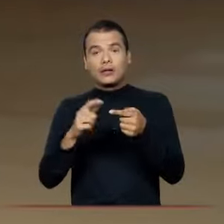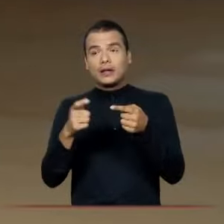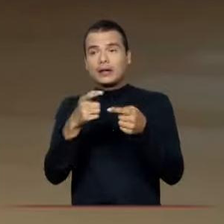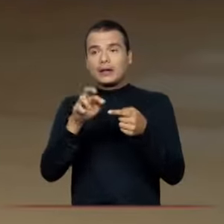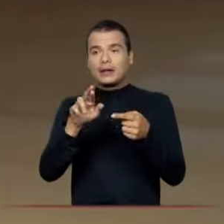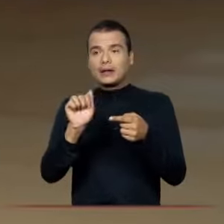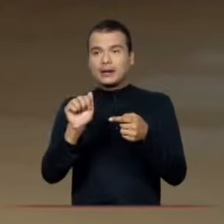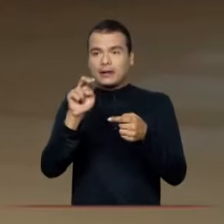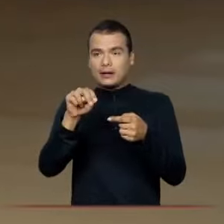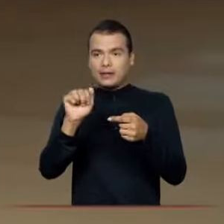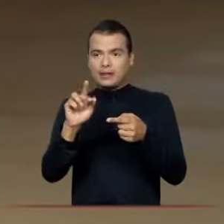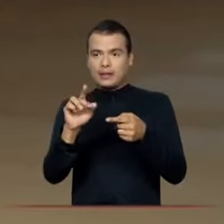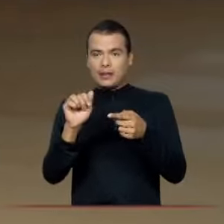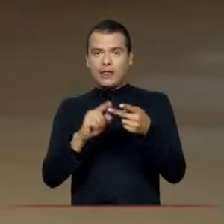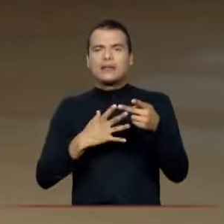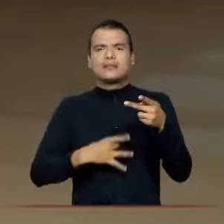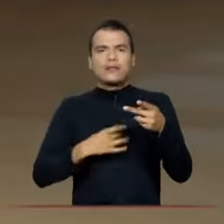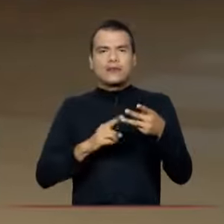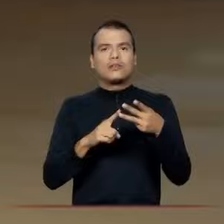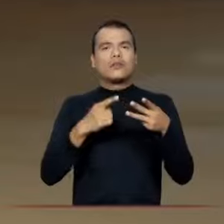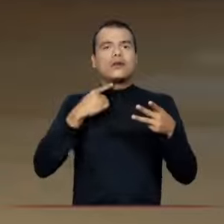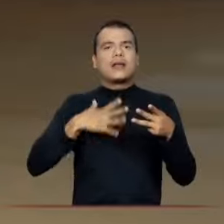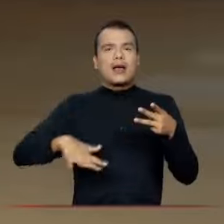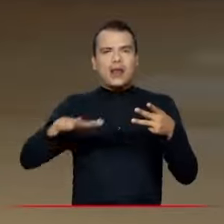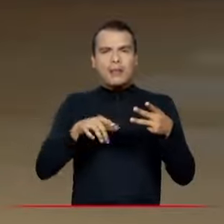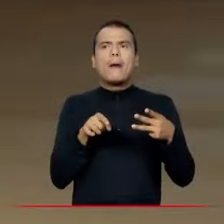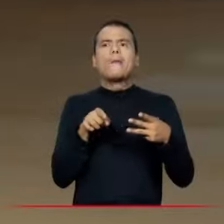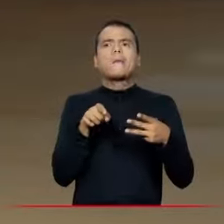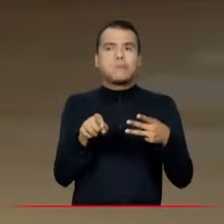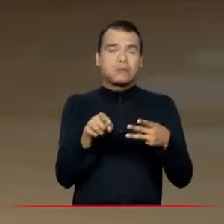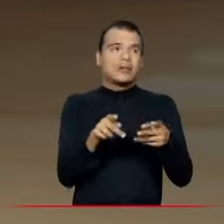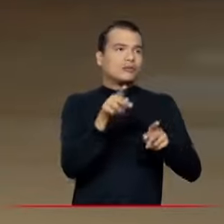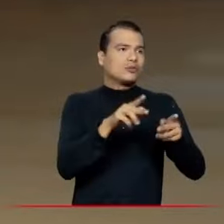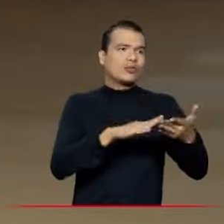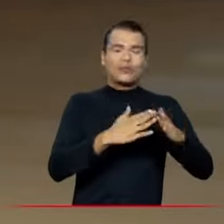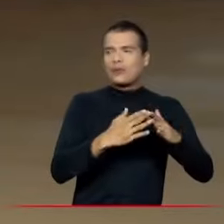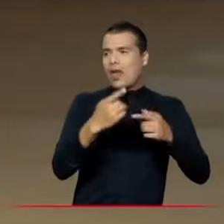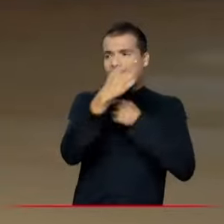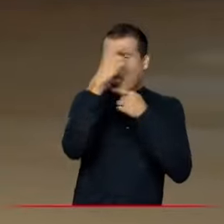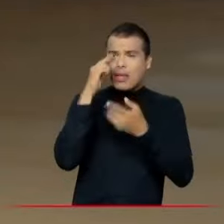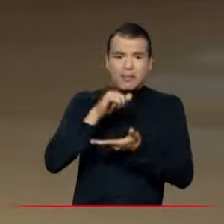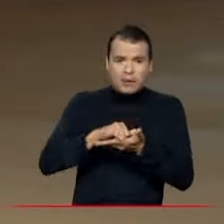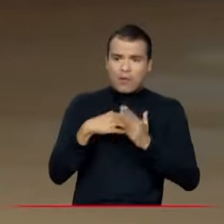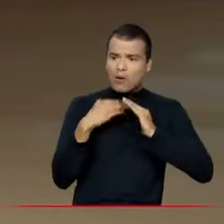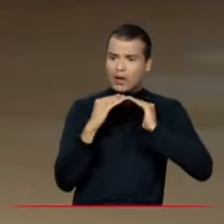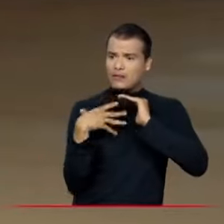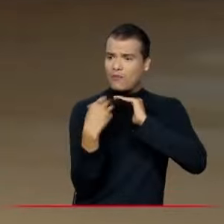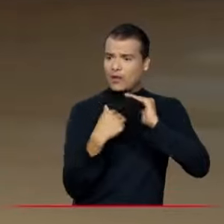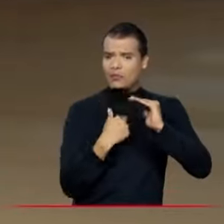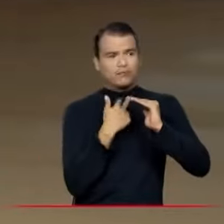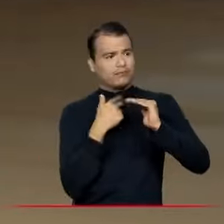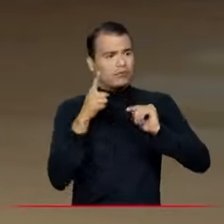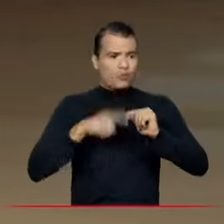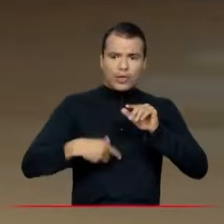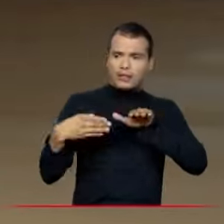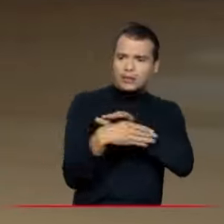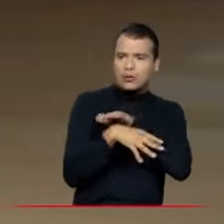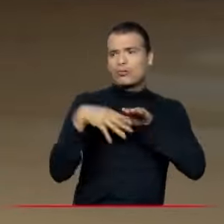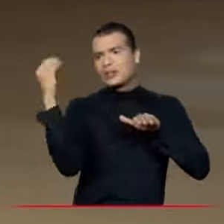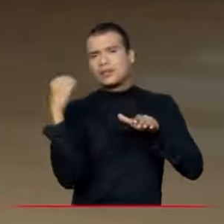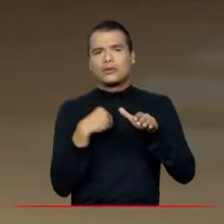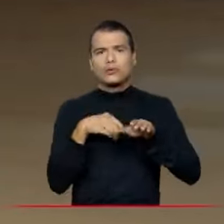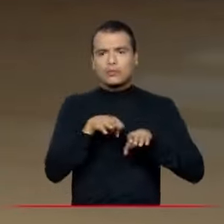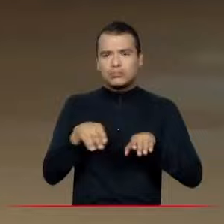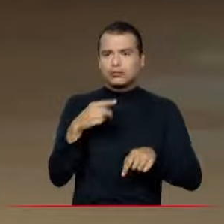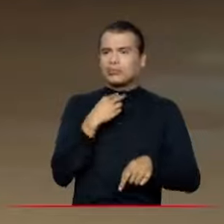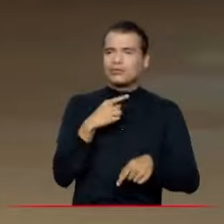de que le parquen los vehículos a las afueras de sus casas han tomado medidas. Desde la Secretaría de Movilidad indicaron que a la fecha se han realizado